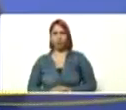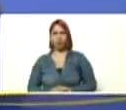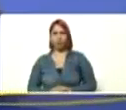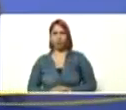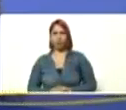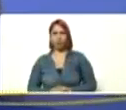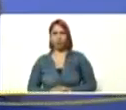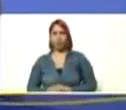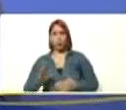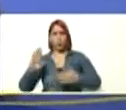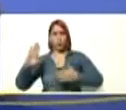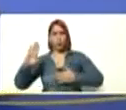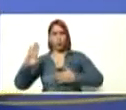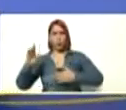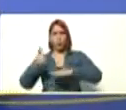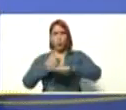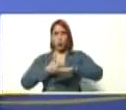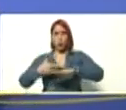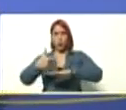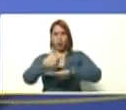se juramenta el gobernador